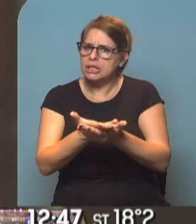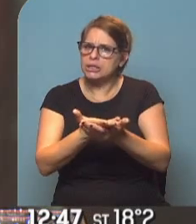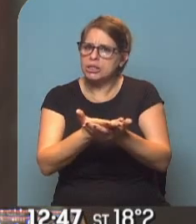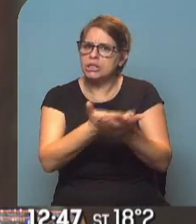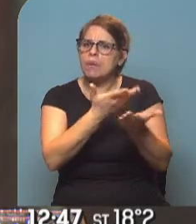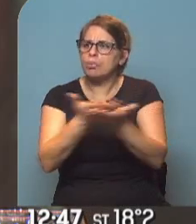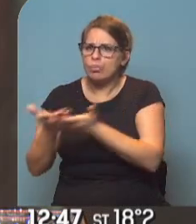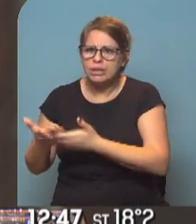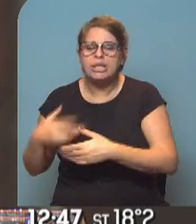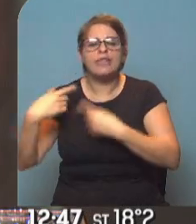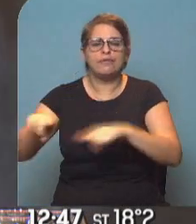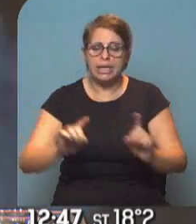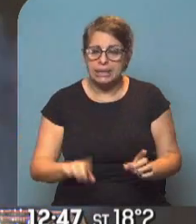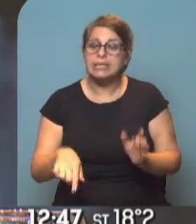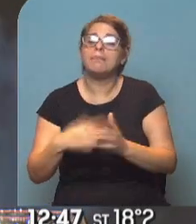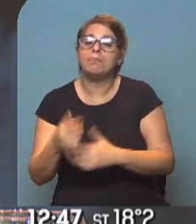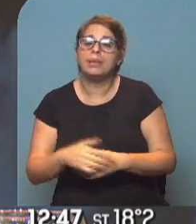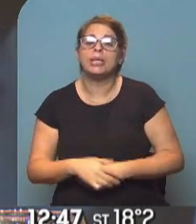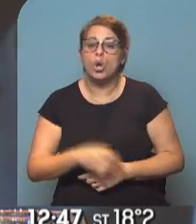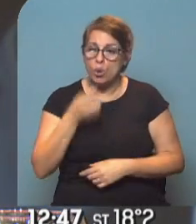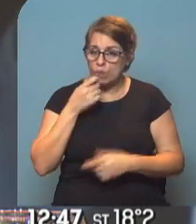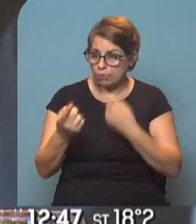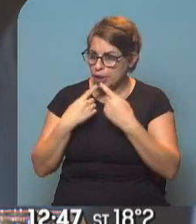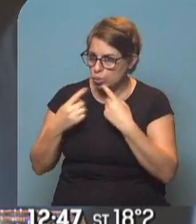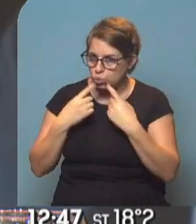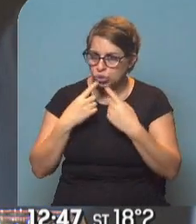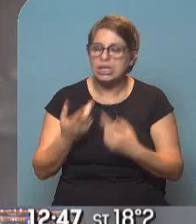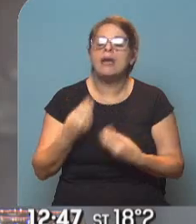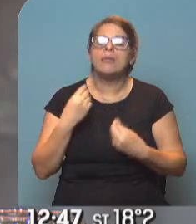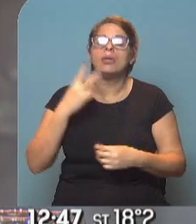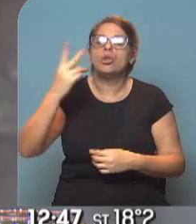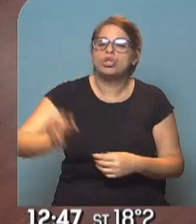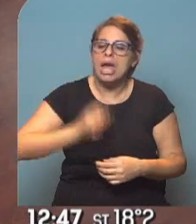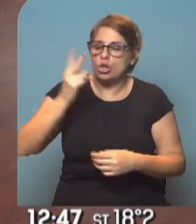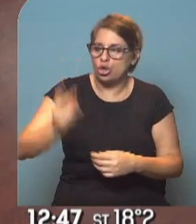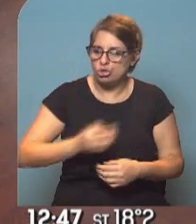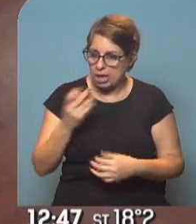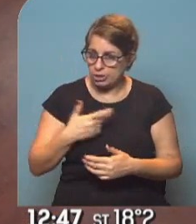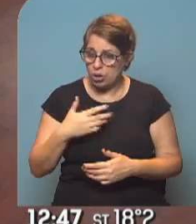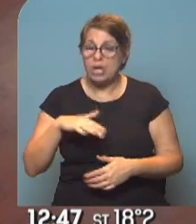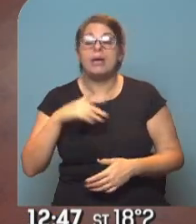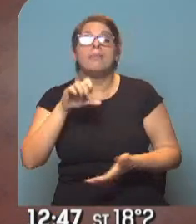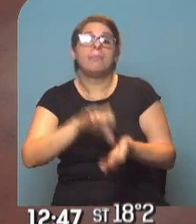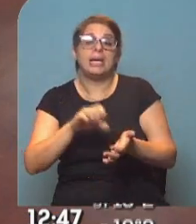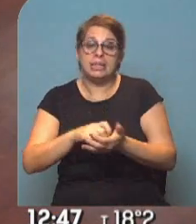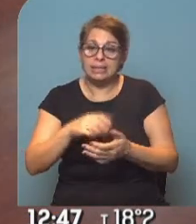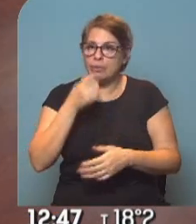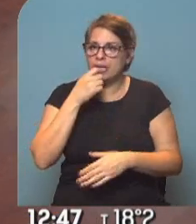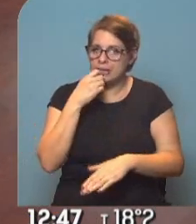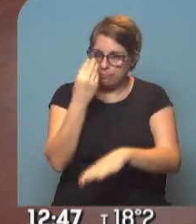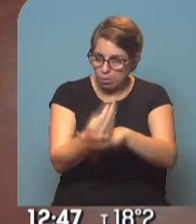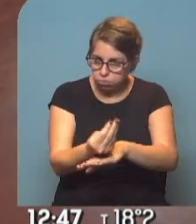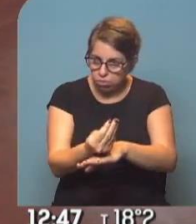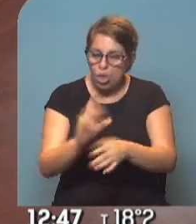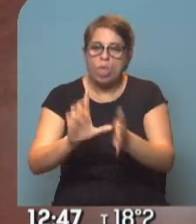por ejemplo, digamos, consultas revocatorias cada 2 años. Algo que puede entusiasmar en un país en donde los presidentes se quedan 6. Y